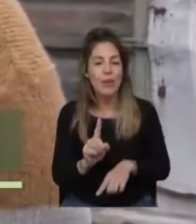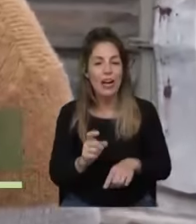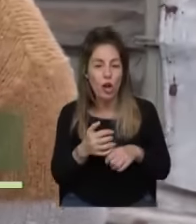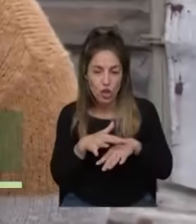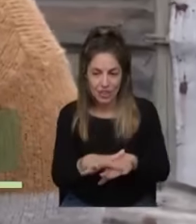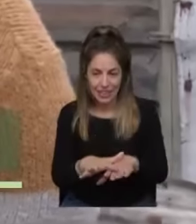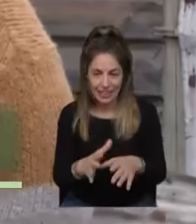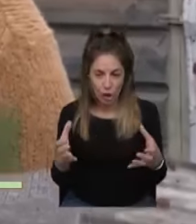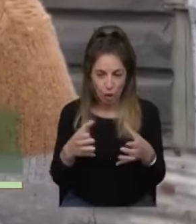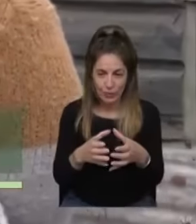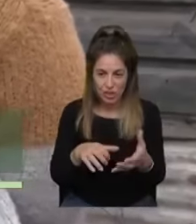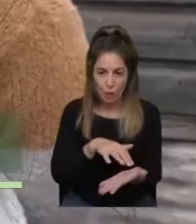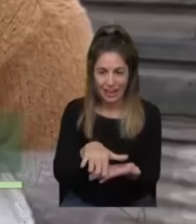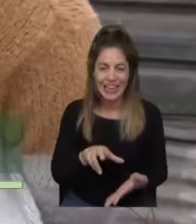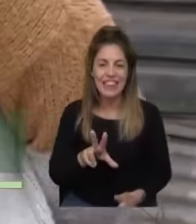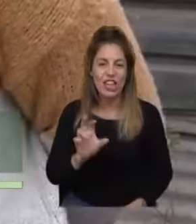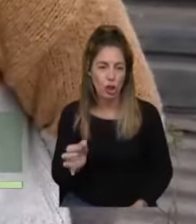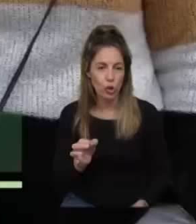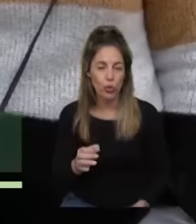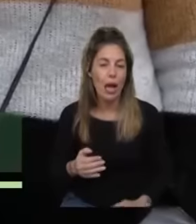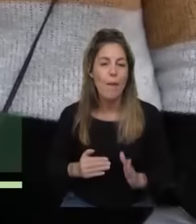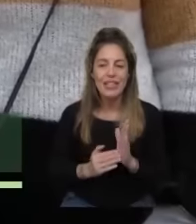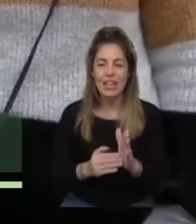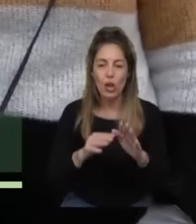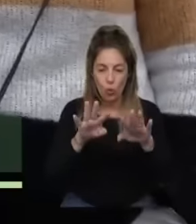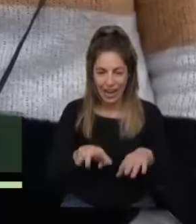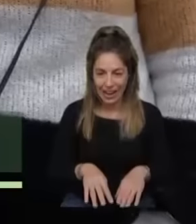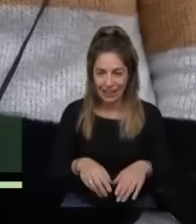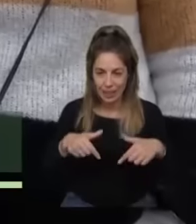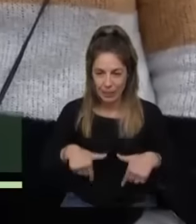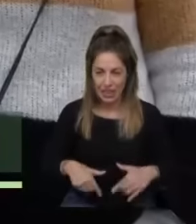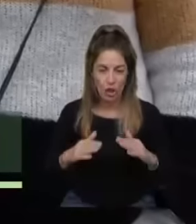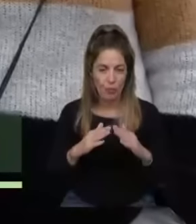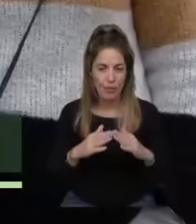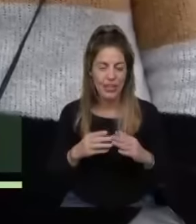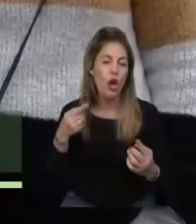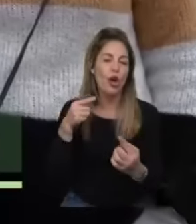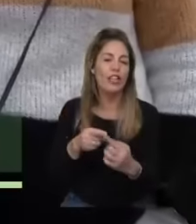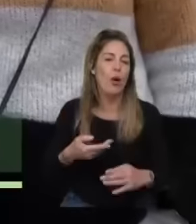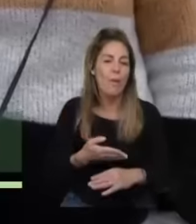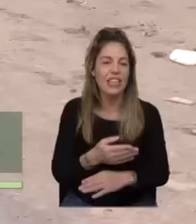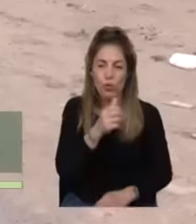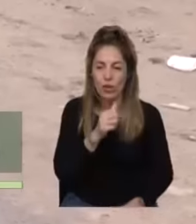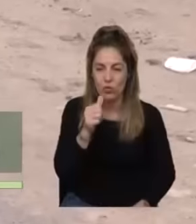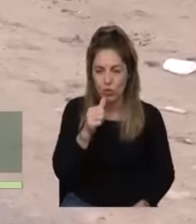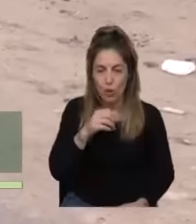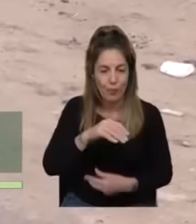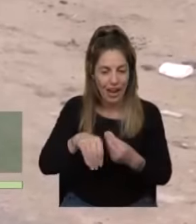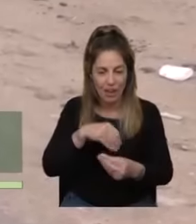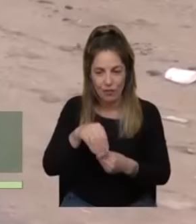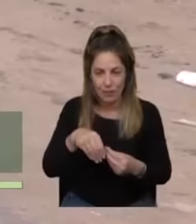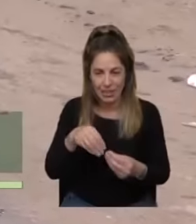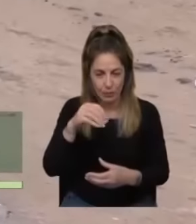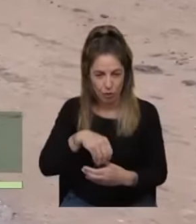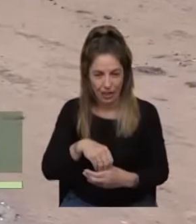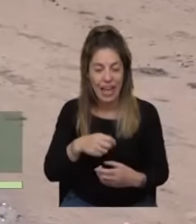integrantes de la Comisión Barrial 3 de Octubre presentarán una carta al Ministerio de Vivienda con el fin de solicitar una solución para la las familias